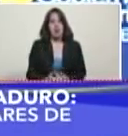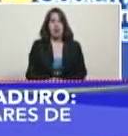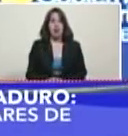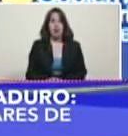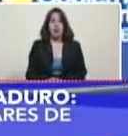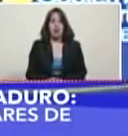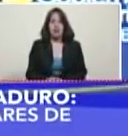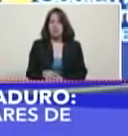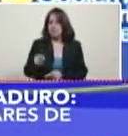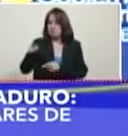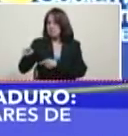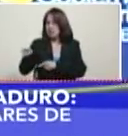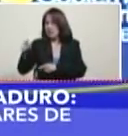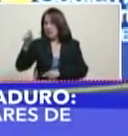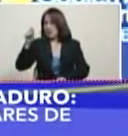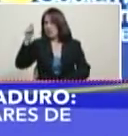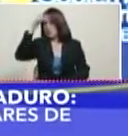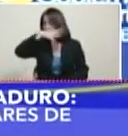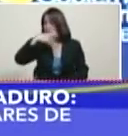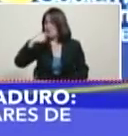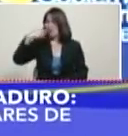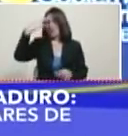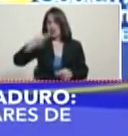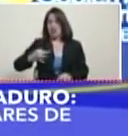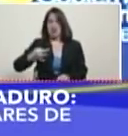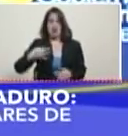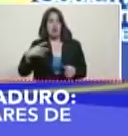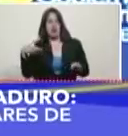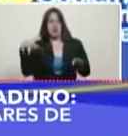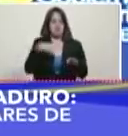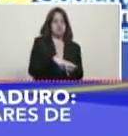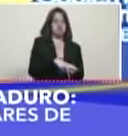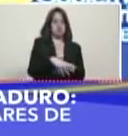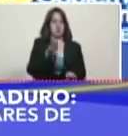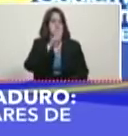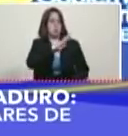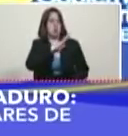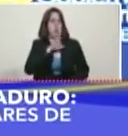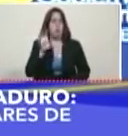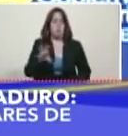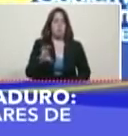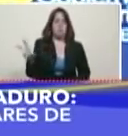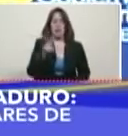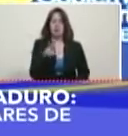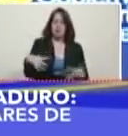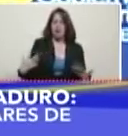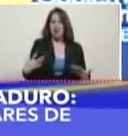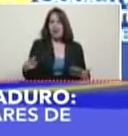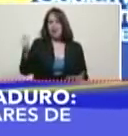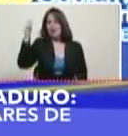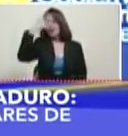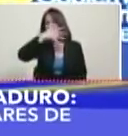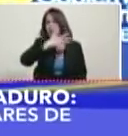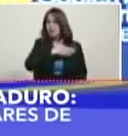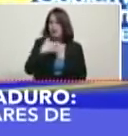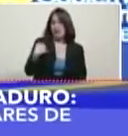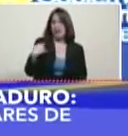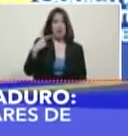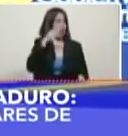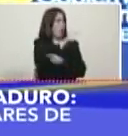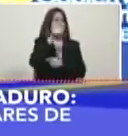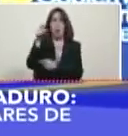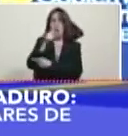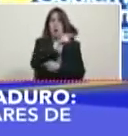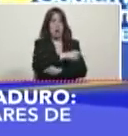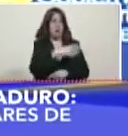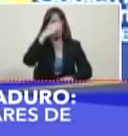Ellos se creen con su prepotencia y su desprecio a nosotros, se creen dueños del país, y Donald Trump se cree en la potestad de dar